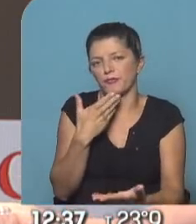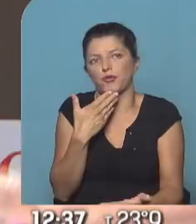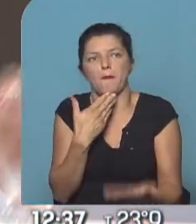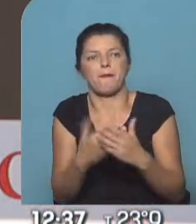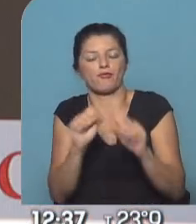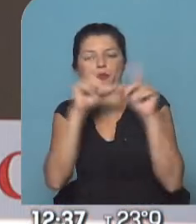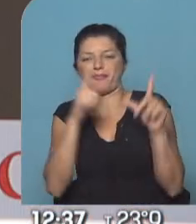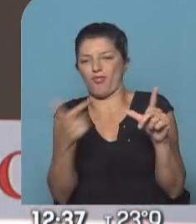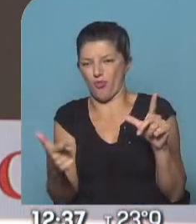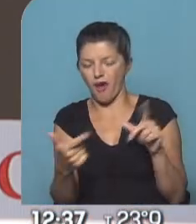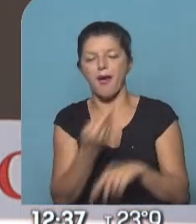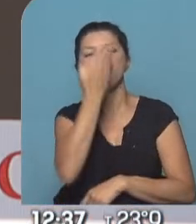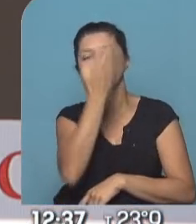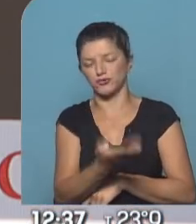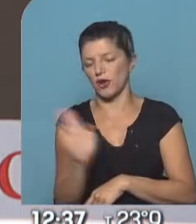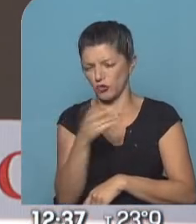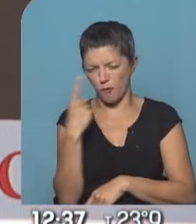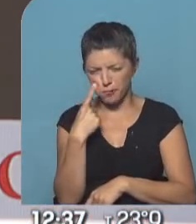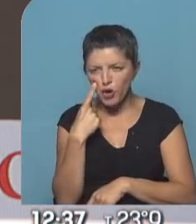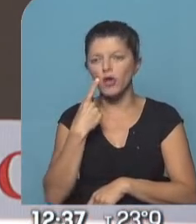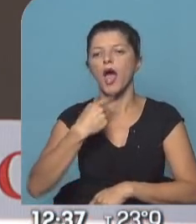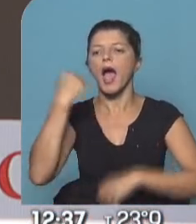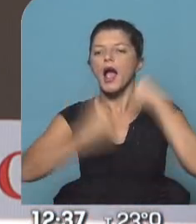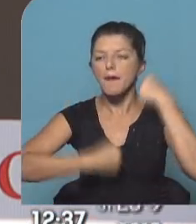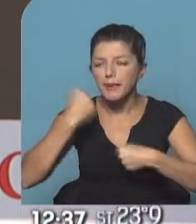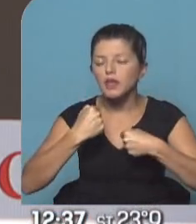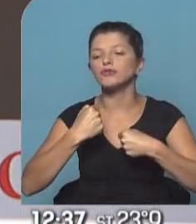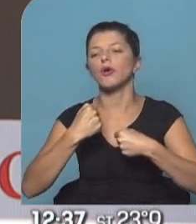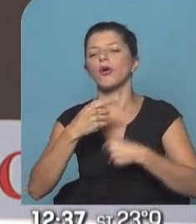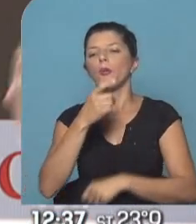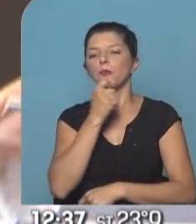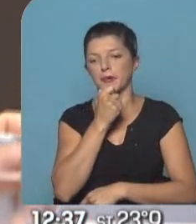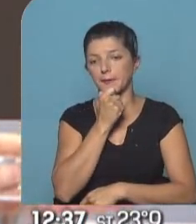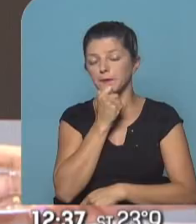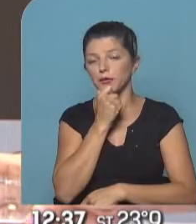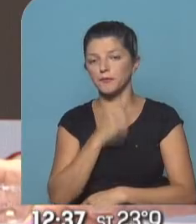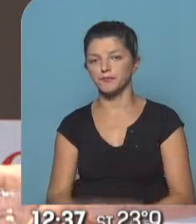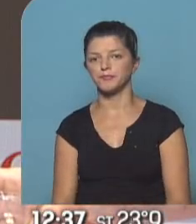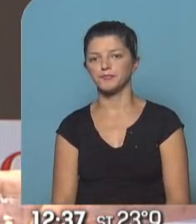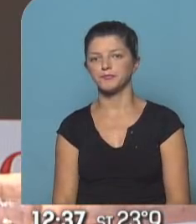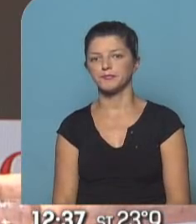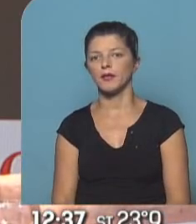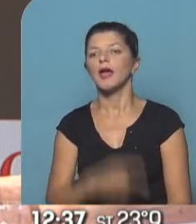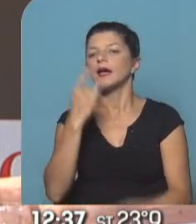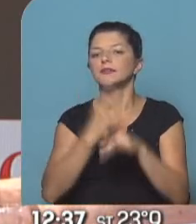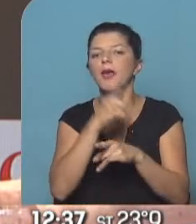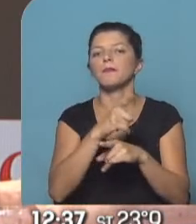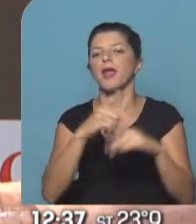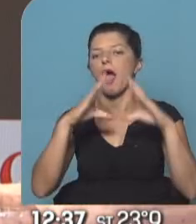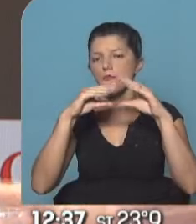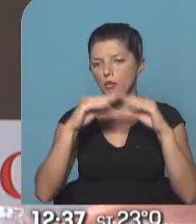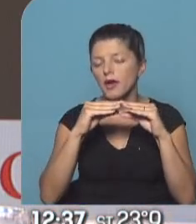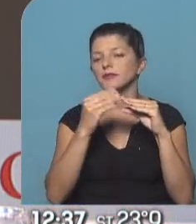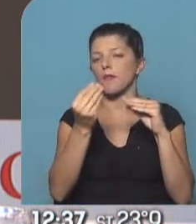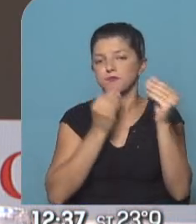Trump tiene sus caprichos, tiene sus manías, como esto de, por ejemplo, y empiezo por lo menos importante, comer hamburguesas permanentemente con Steve Bannon,